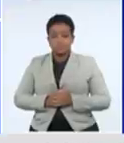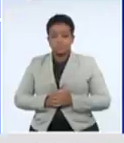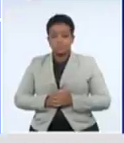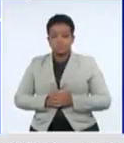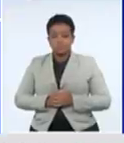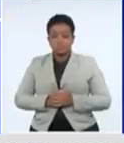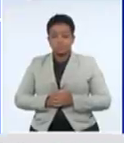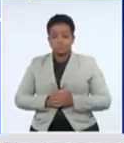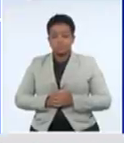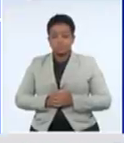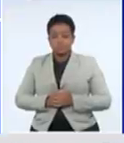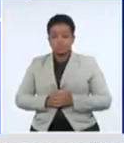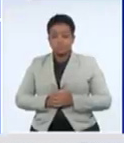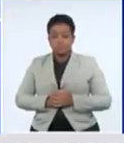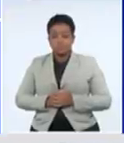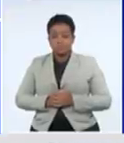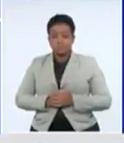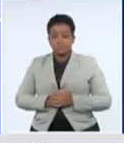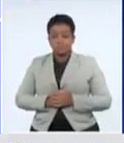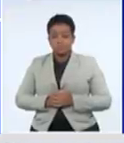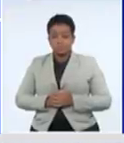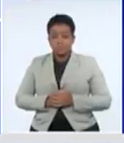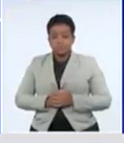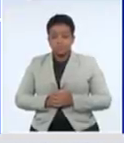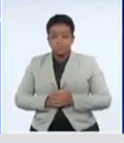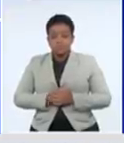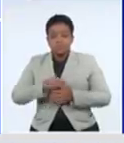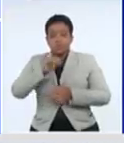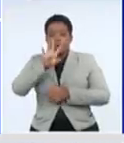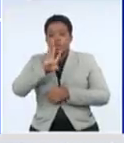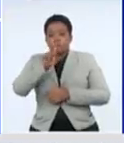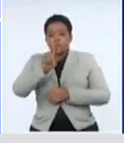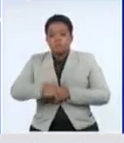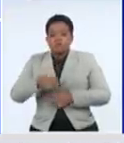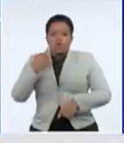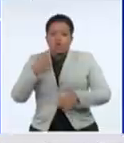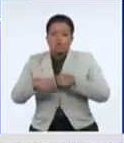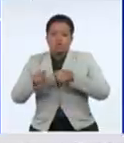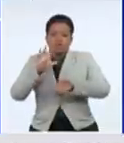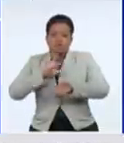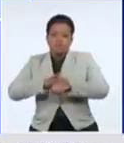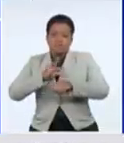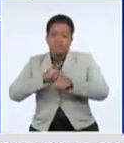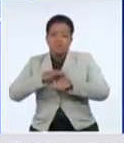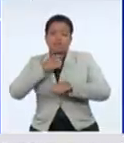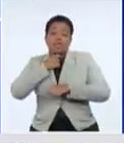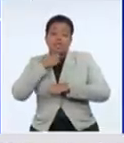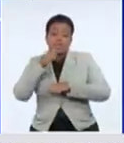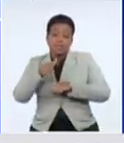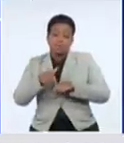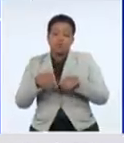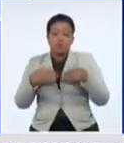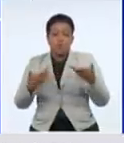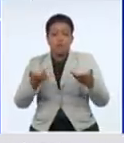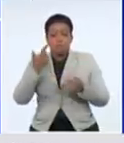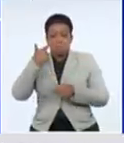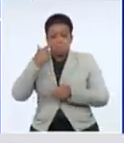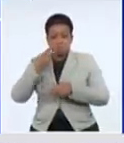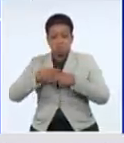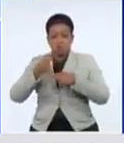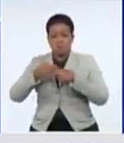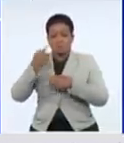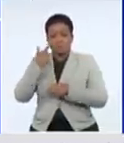4 personas, con otras comorbilidades, entre las cuales se encontraban, como se puede ver en el gráfico,